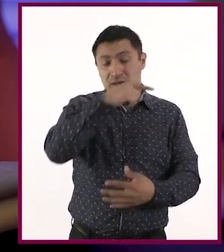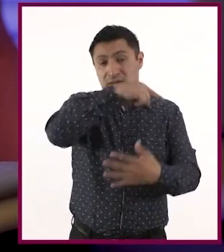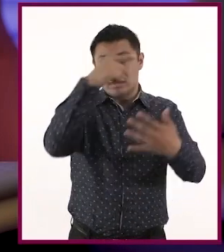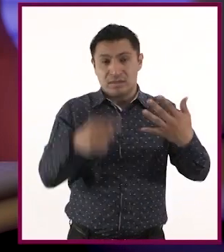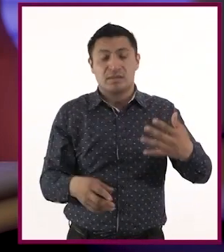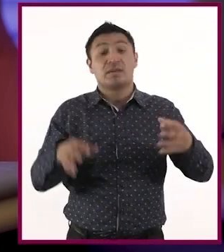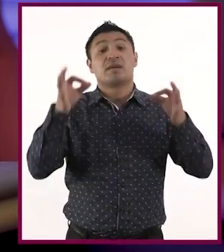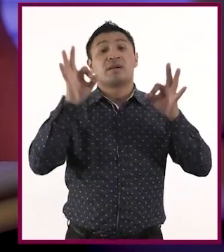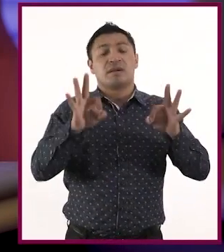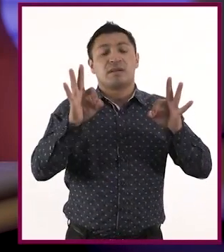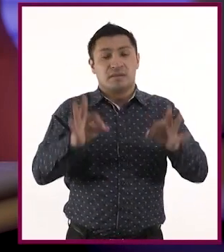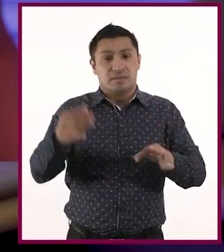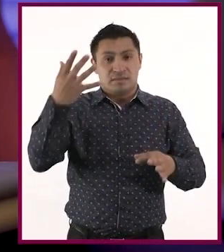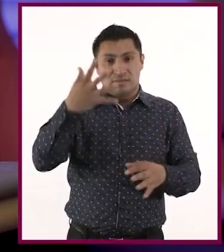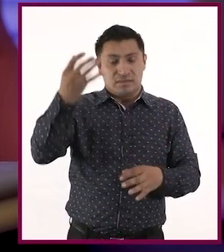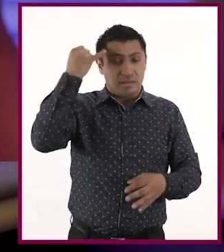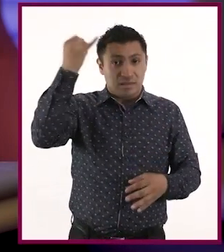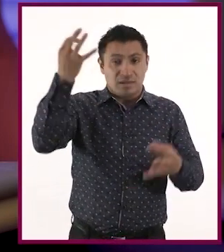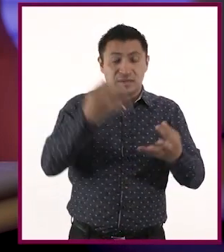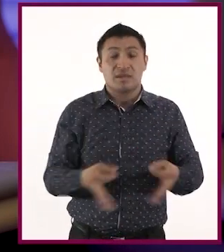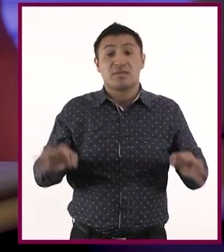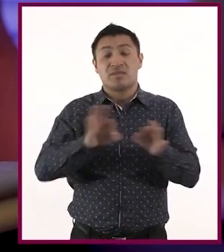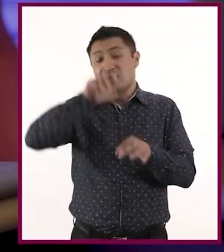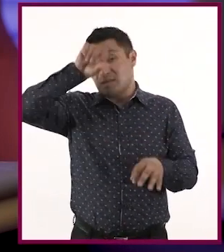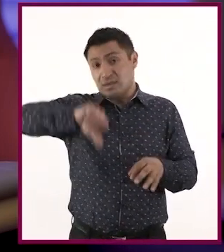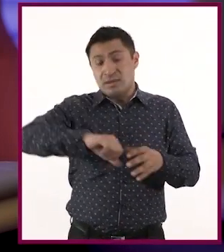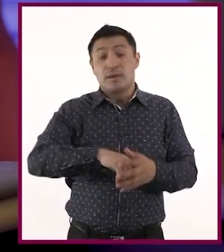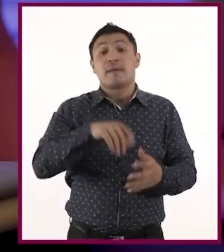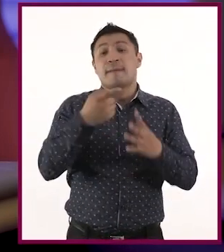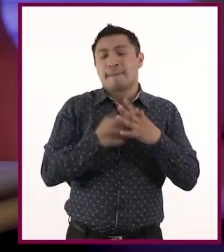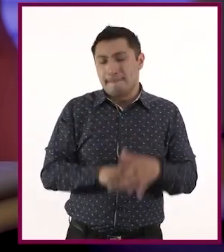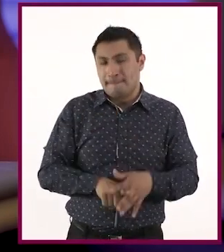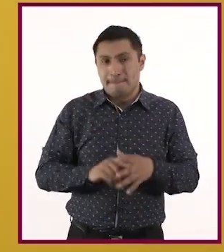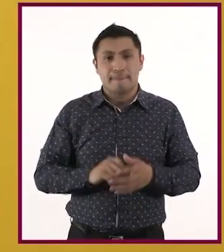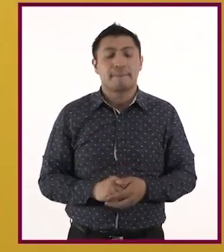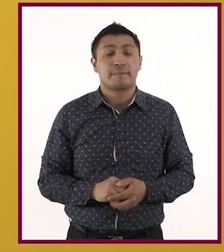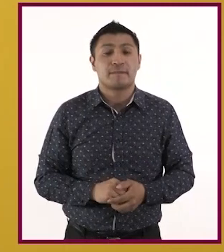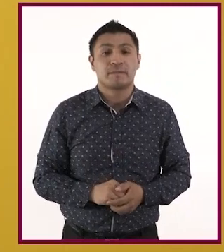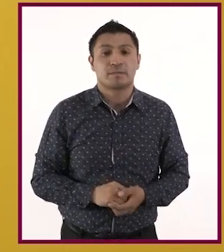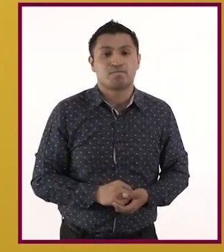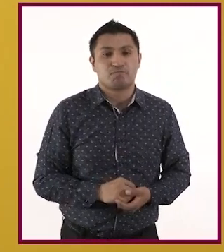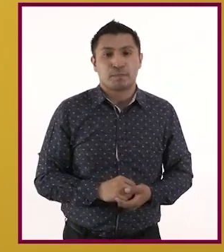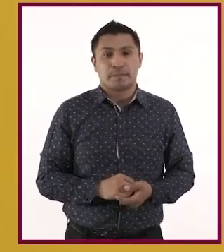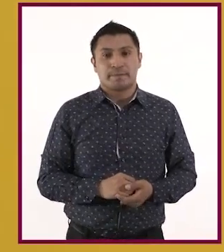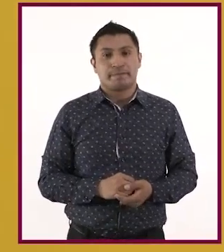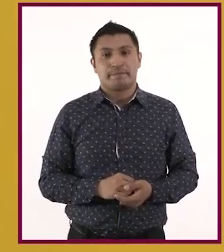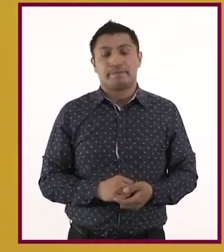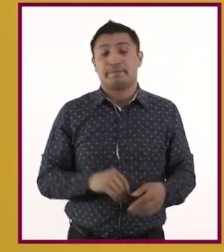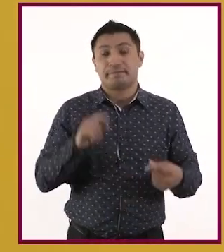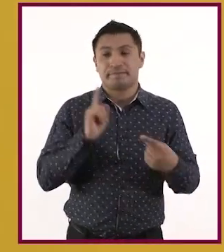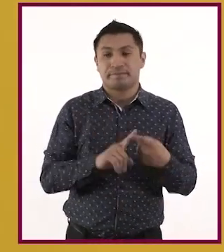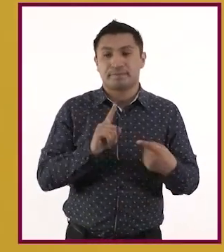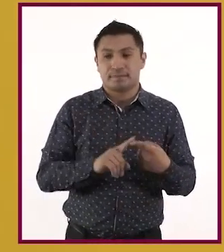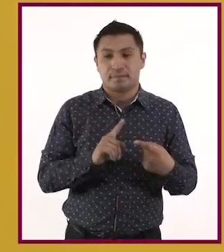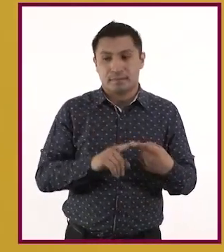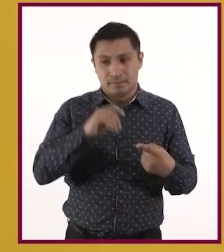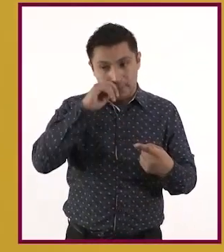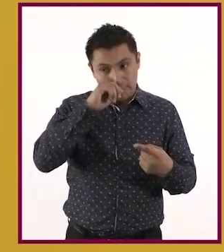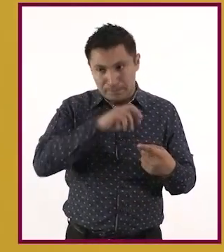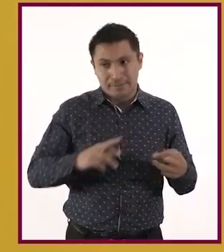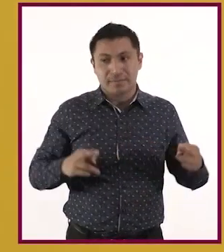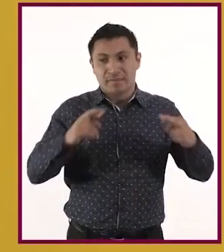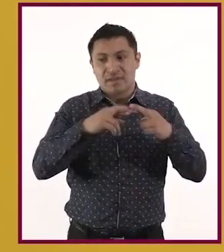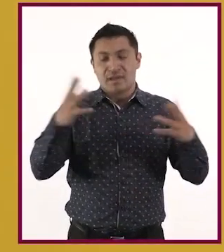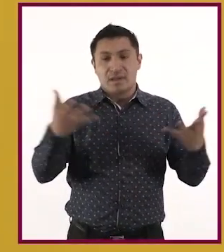5 resaltaremos las 5 ideas más relevantes de este programa. ¿Empezamos, Donovan? Empezamos. 1. La religión